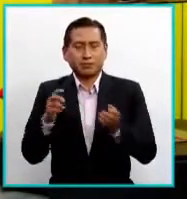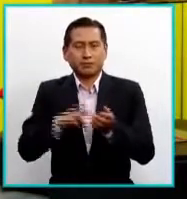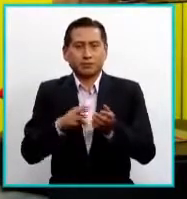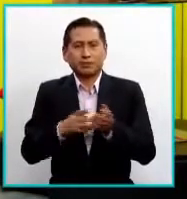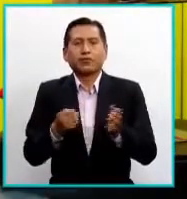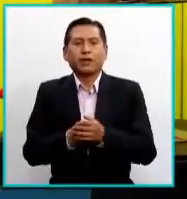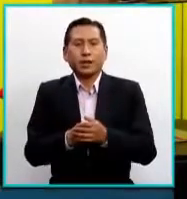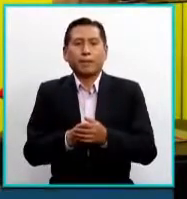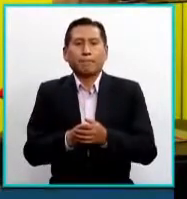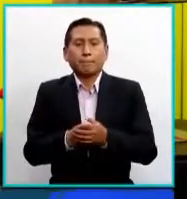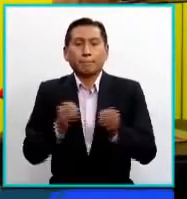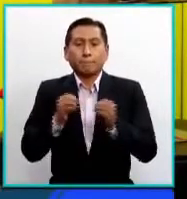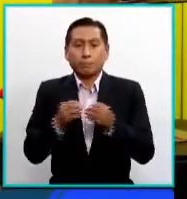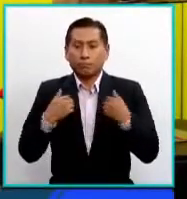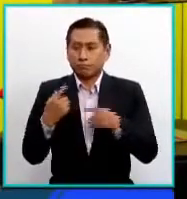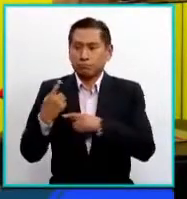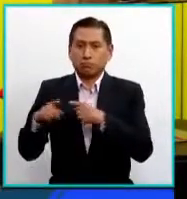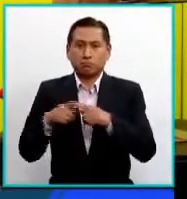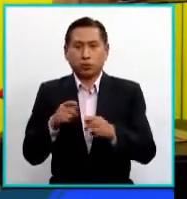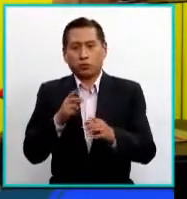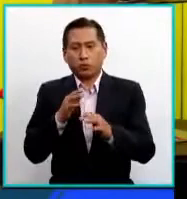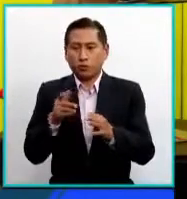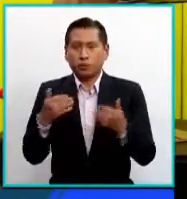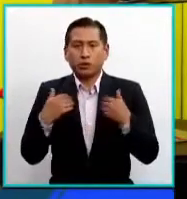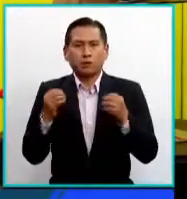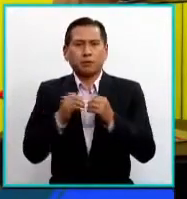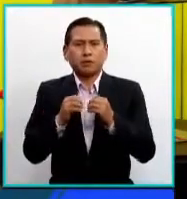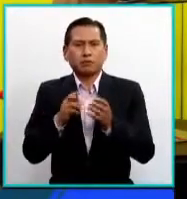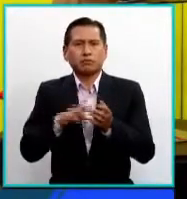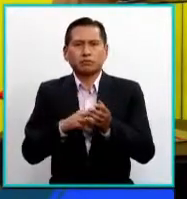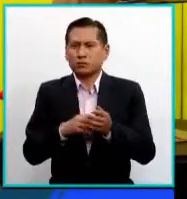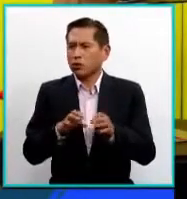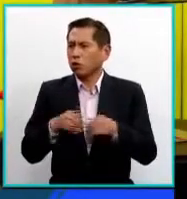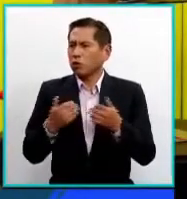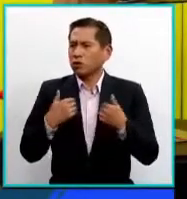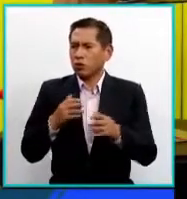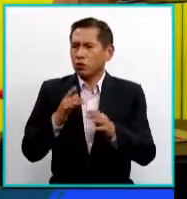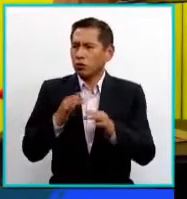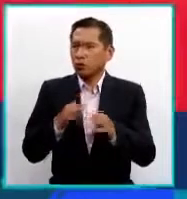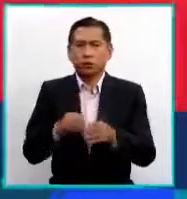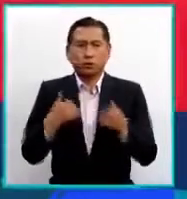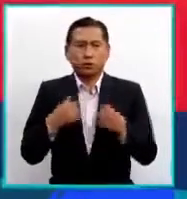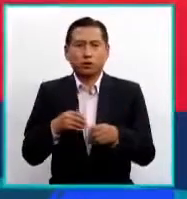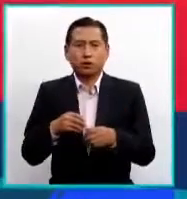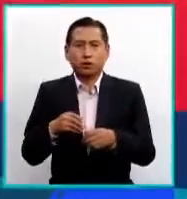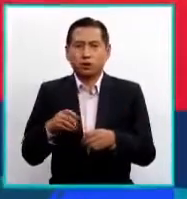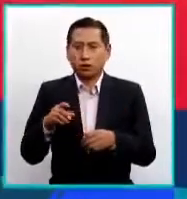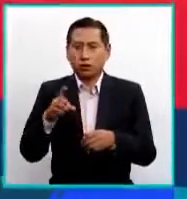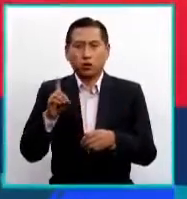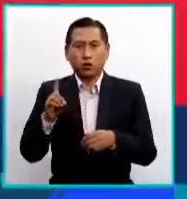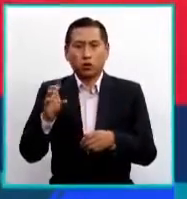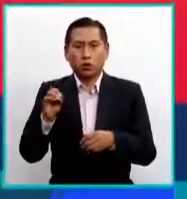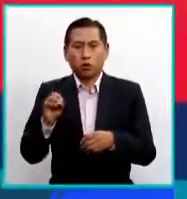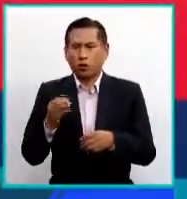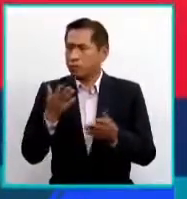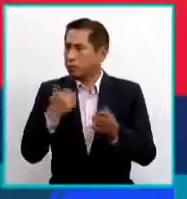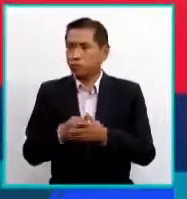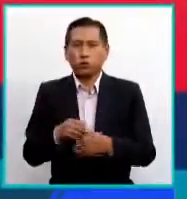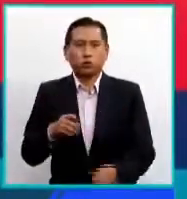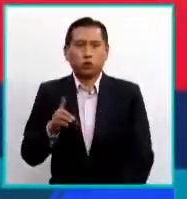primero hacer escalas, ¿no? Después así como que algo... ¿Cómo es hacer escala? Hacer escalas, digamos, do mayor, digamos, entonces tienes que